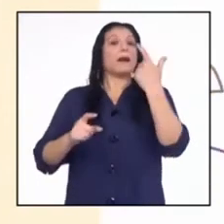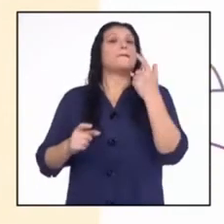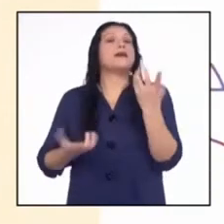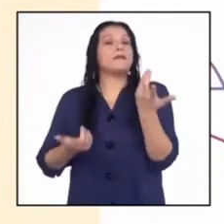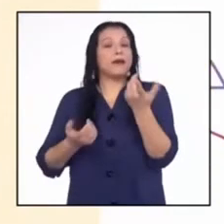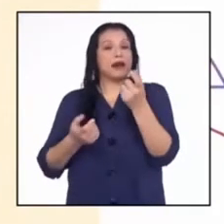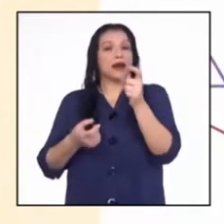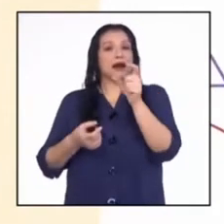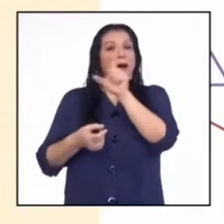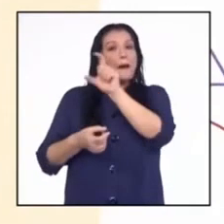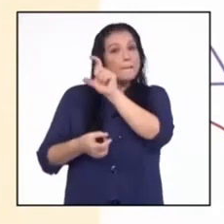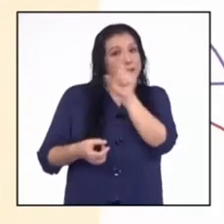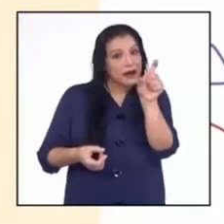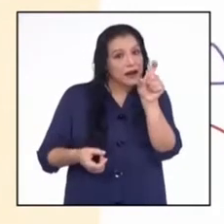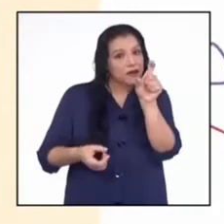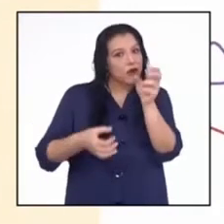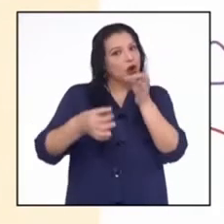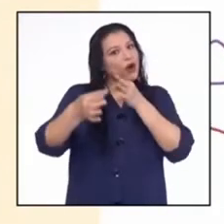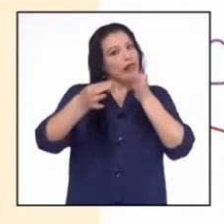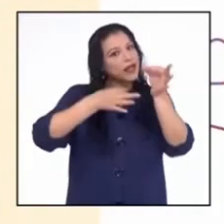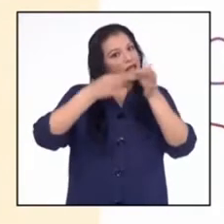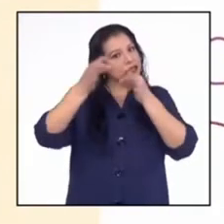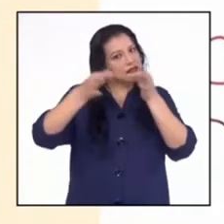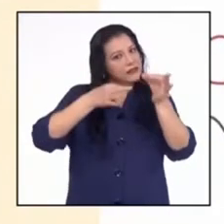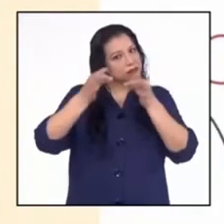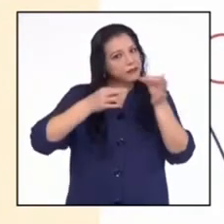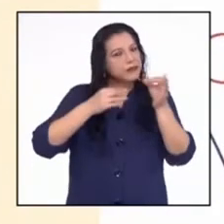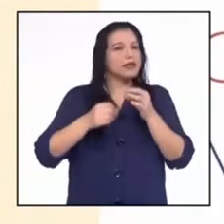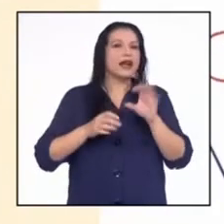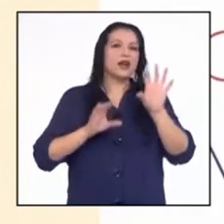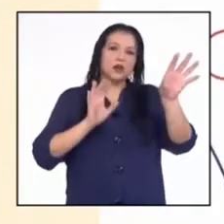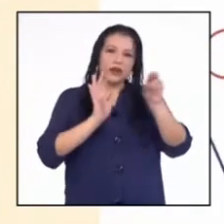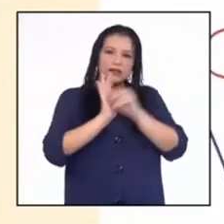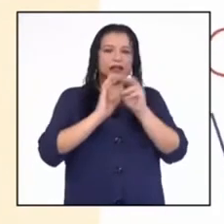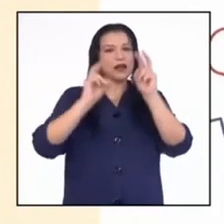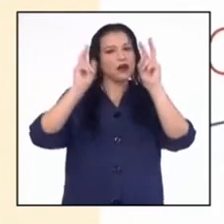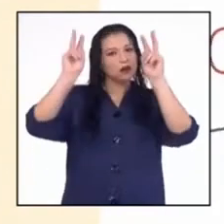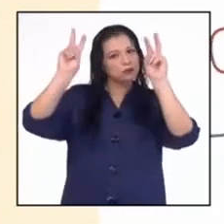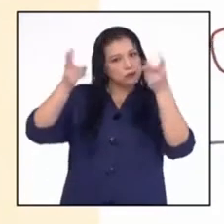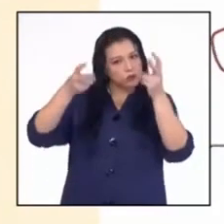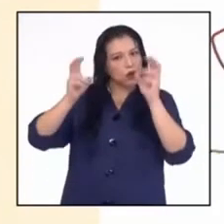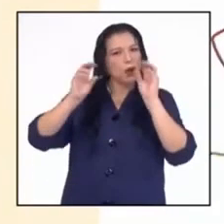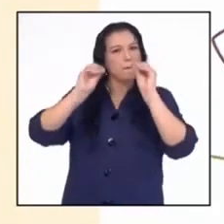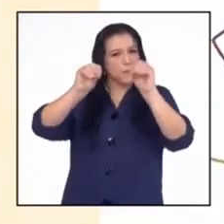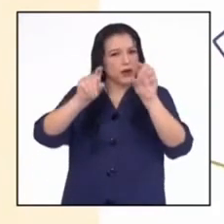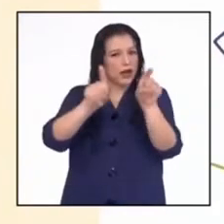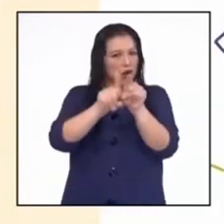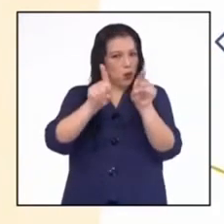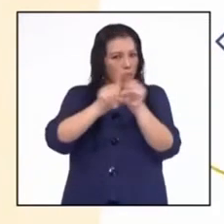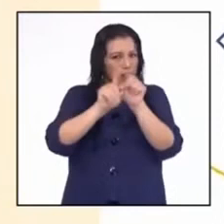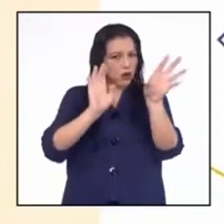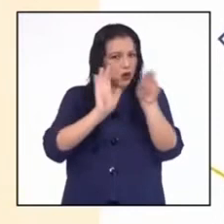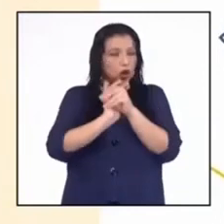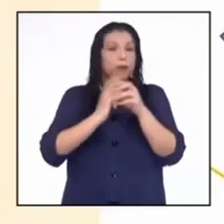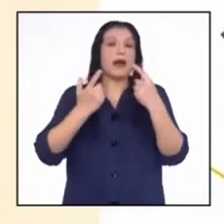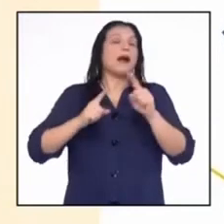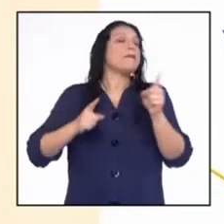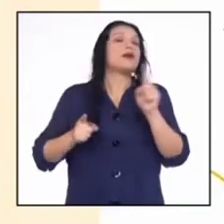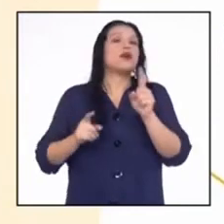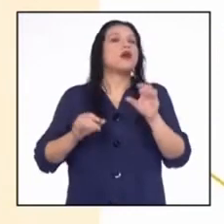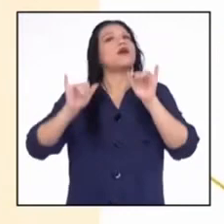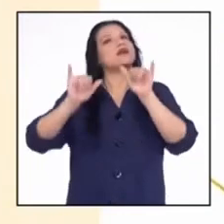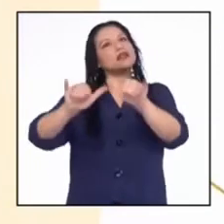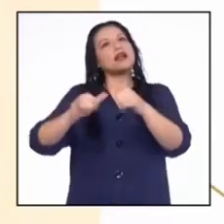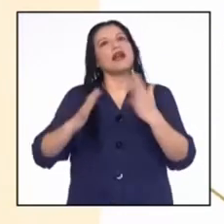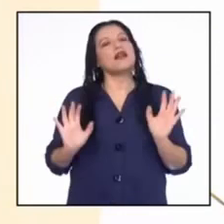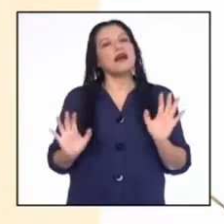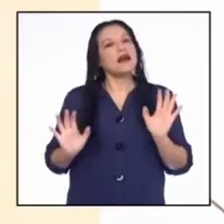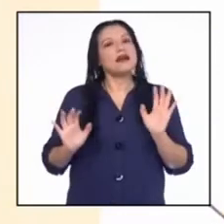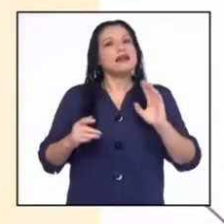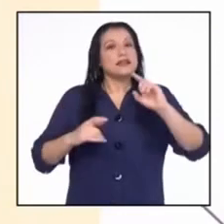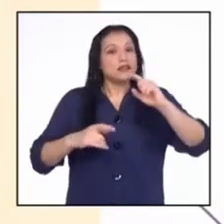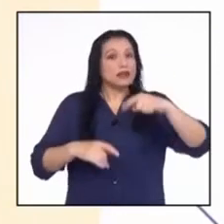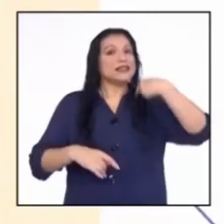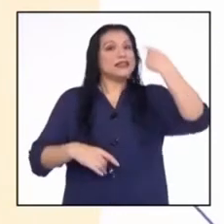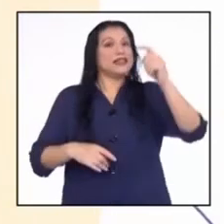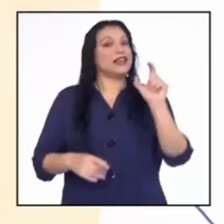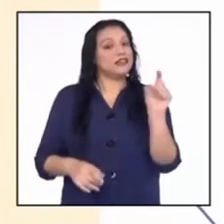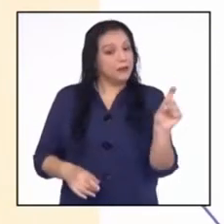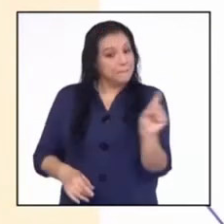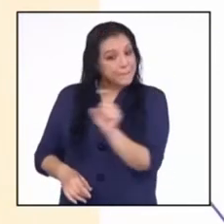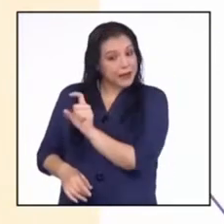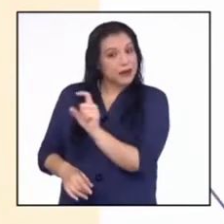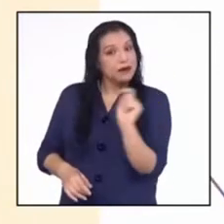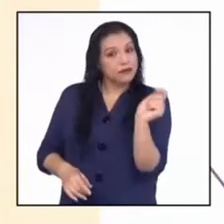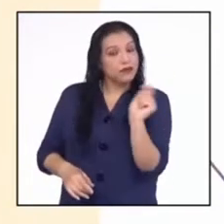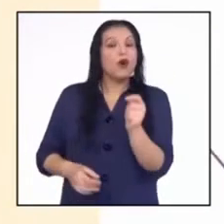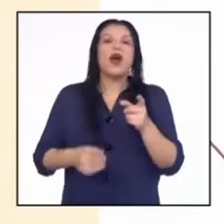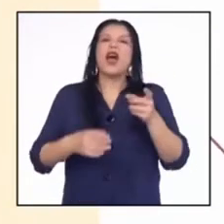párrafo, Junior explica este texto que hemos usado y lo cita textualmente, pero no se queda ahí, sino que en el siguiente